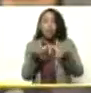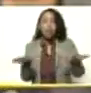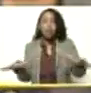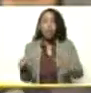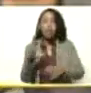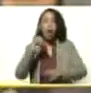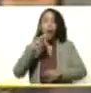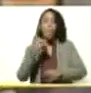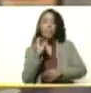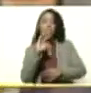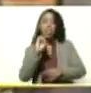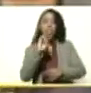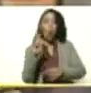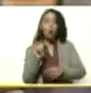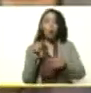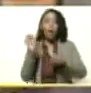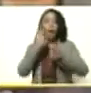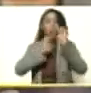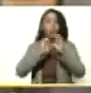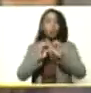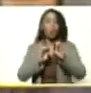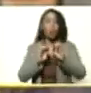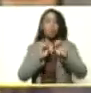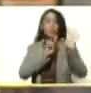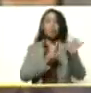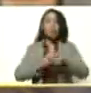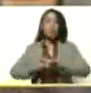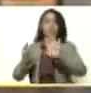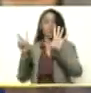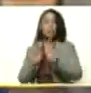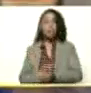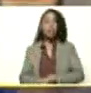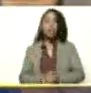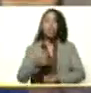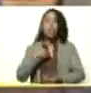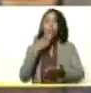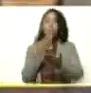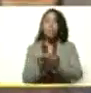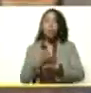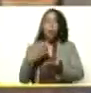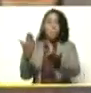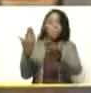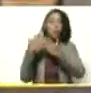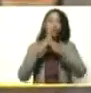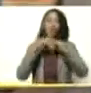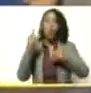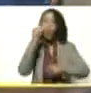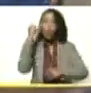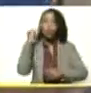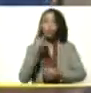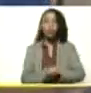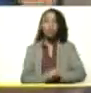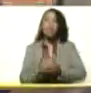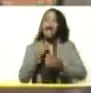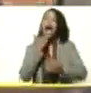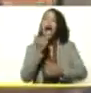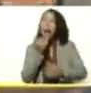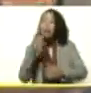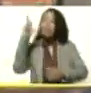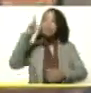evaluaríamos la posibilidad de 77 y yo le pediría el apoyo a todos y todas si fuese